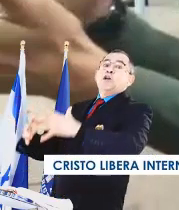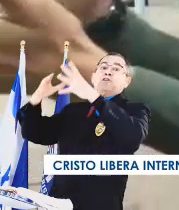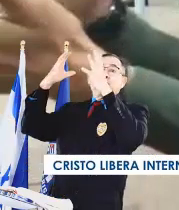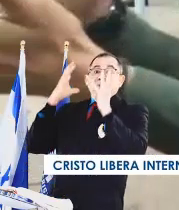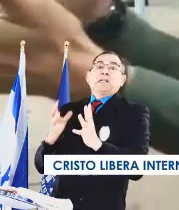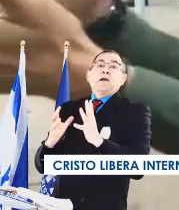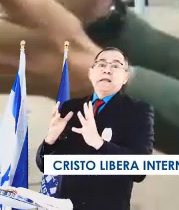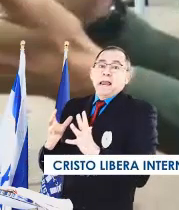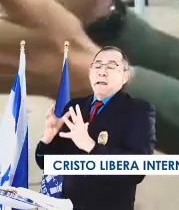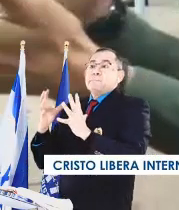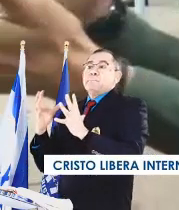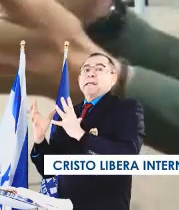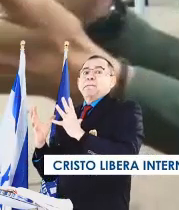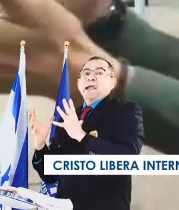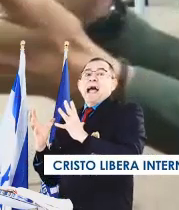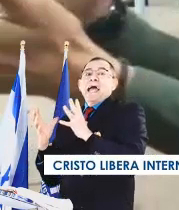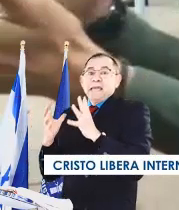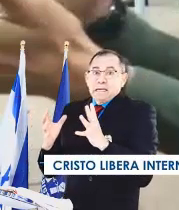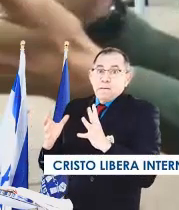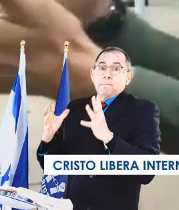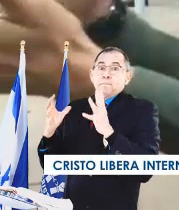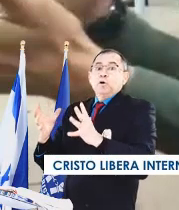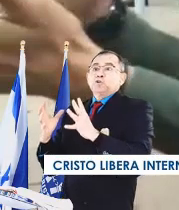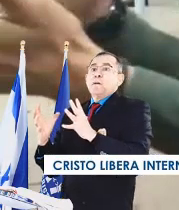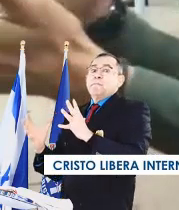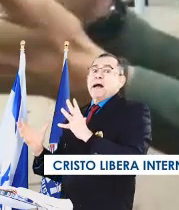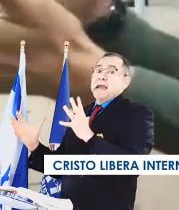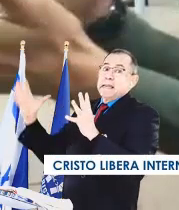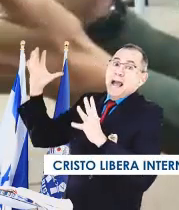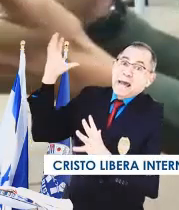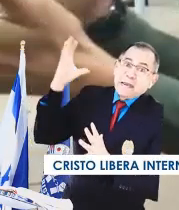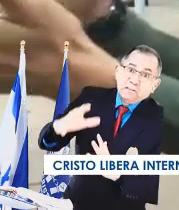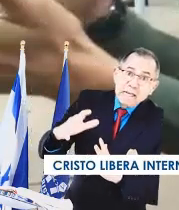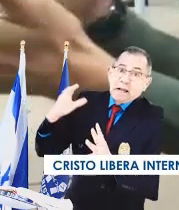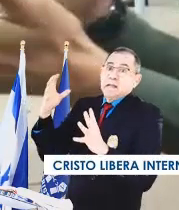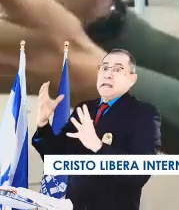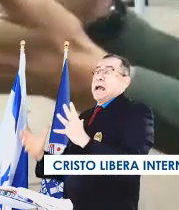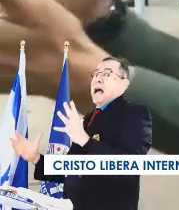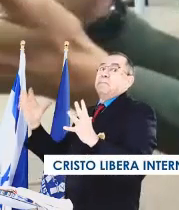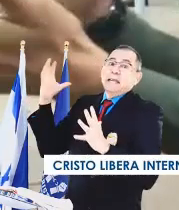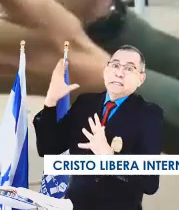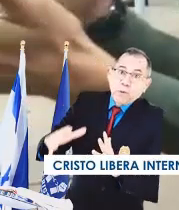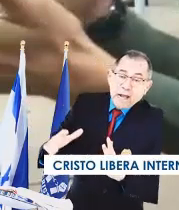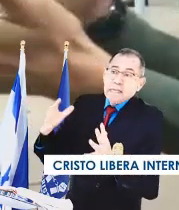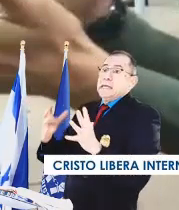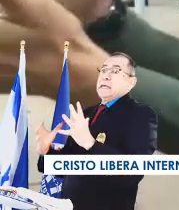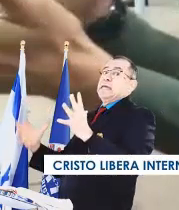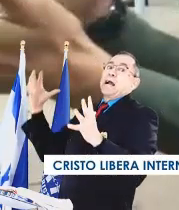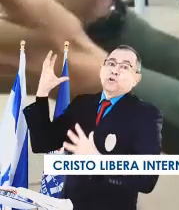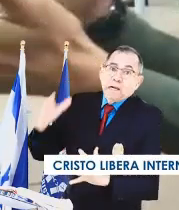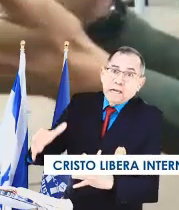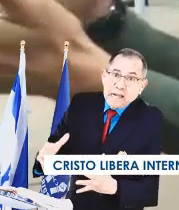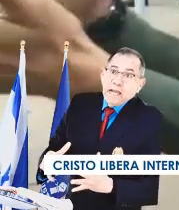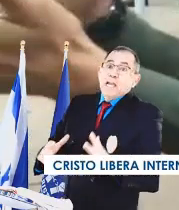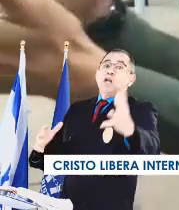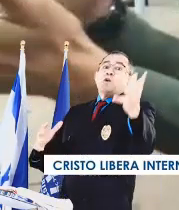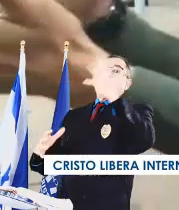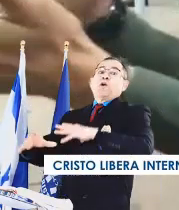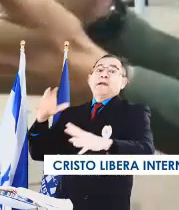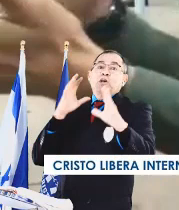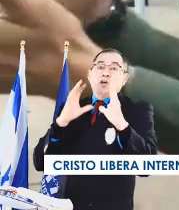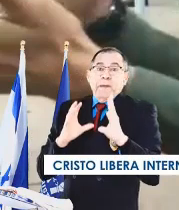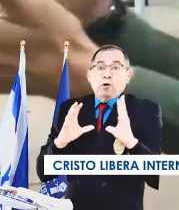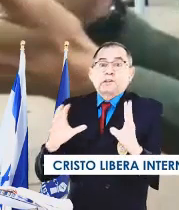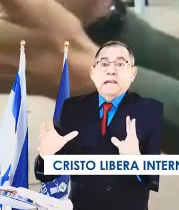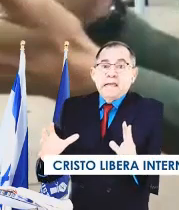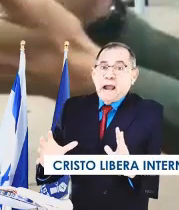y los de República Dominicana van también a ir muchos van a ir Argentina a Venezuela y a Costa Rica y